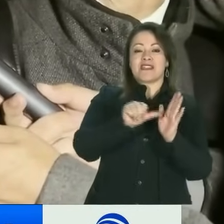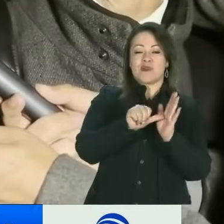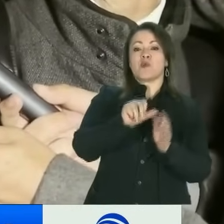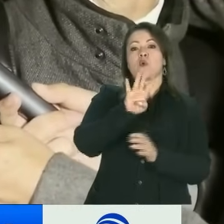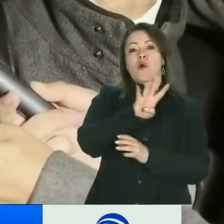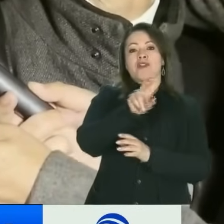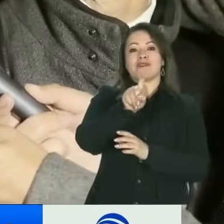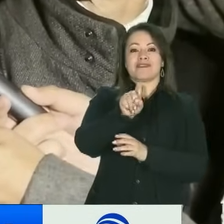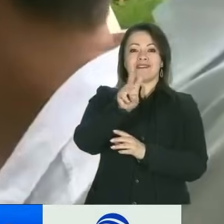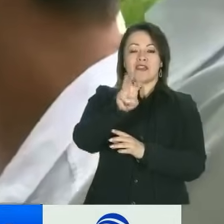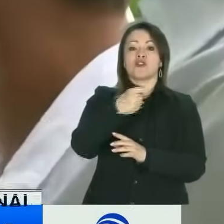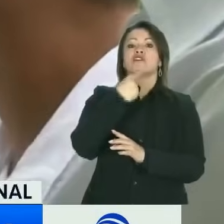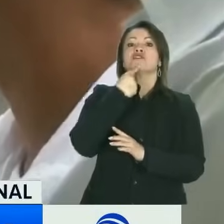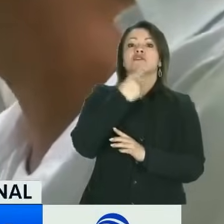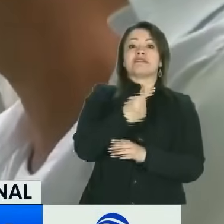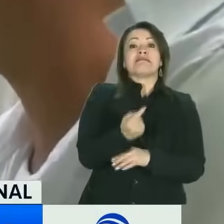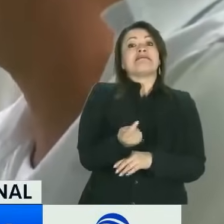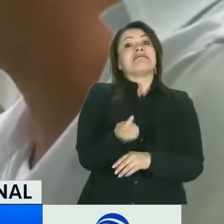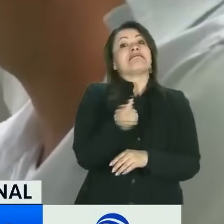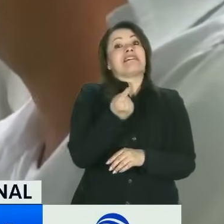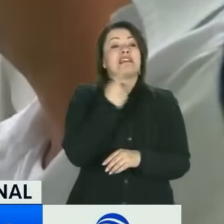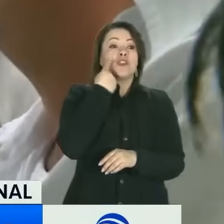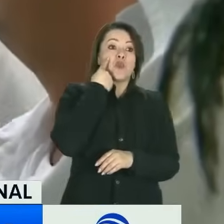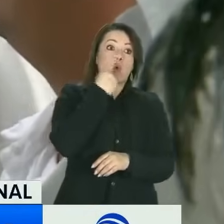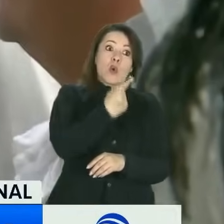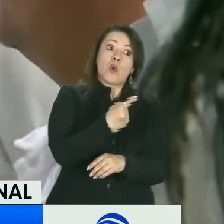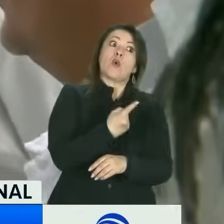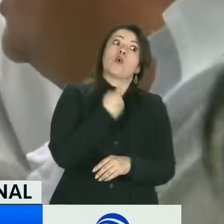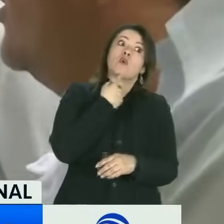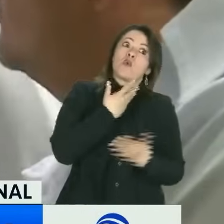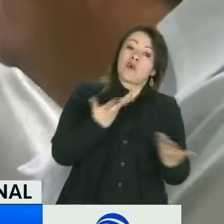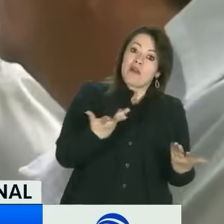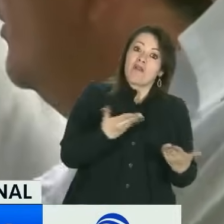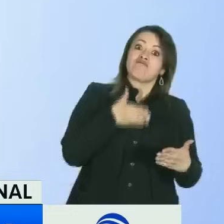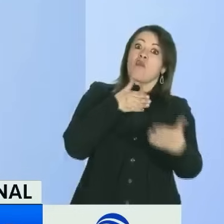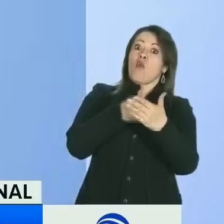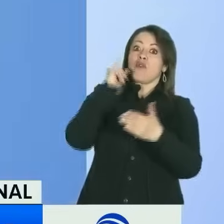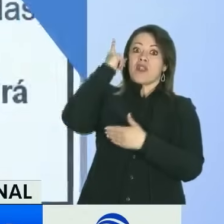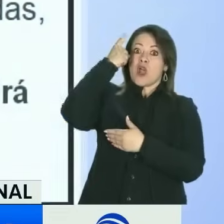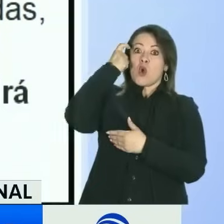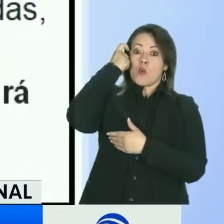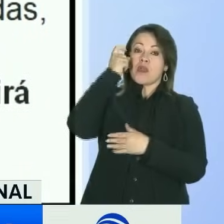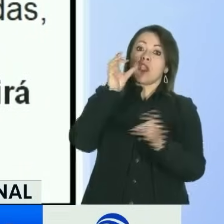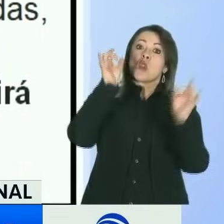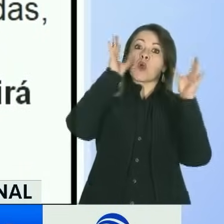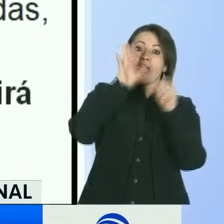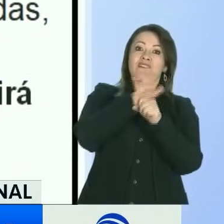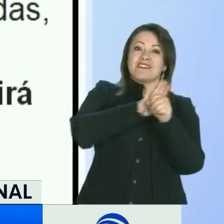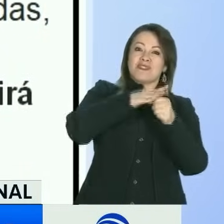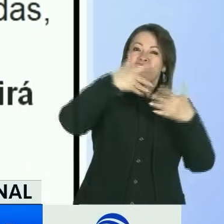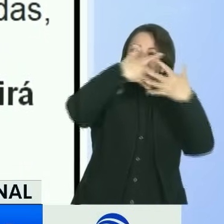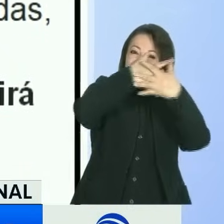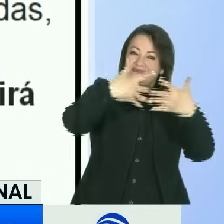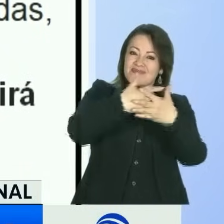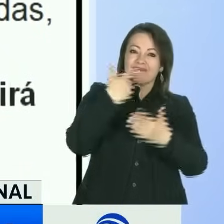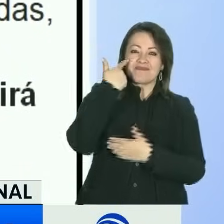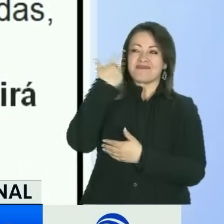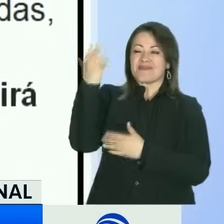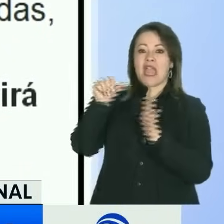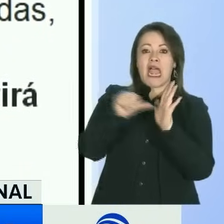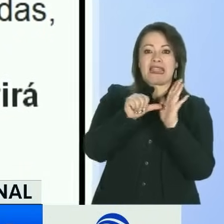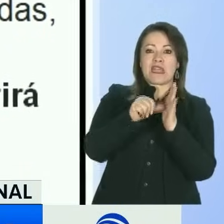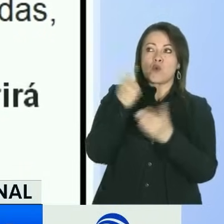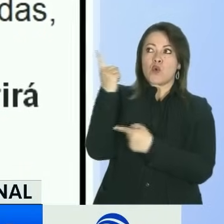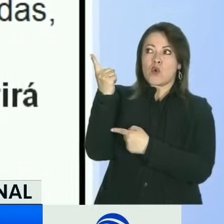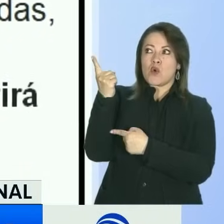Penal indica que es delito incitar a derrocar al gobierno. El que con propósito de cometer delito de rebelión o sedición sedujere